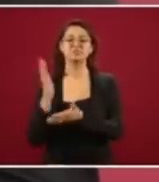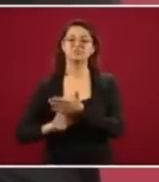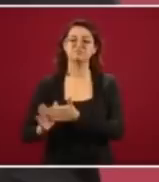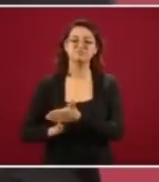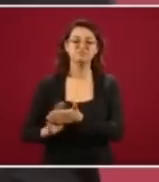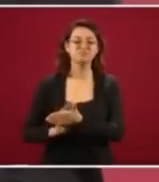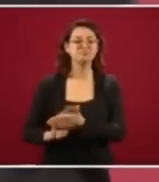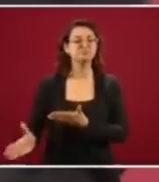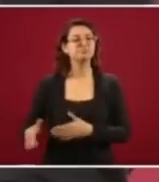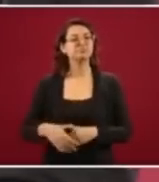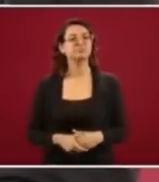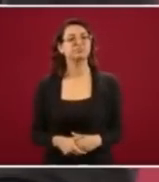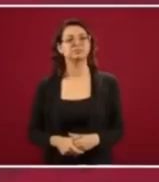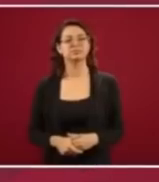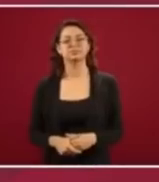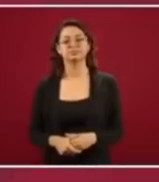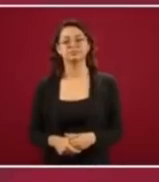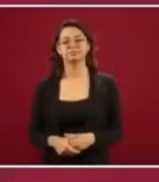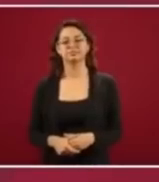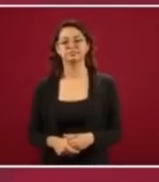de lo que pasó.